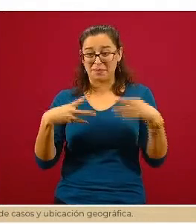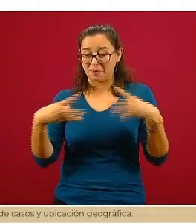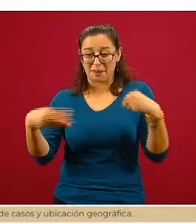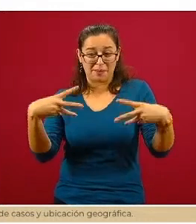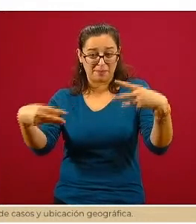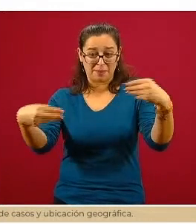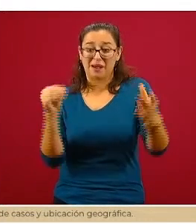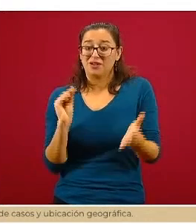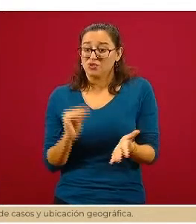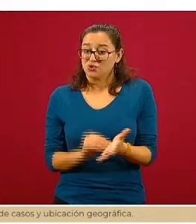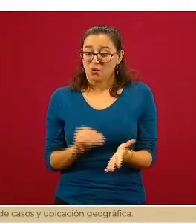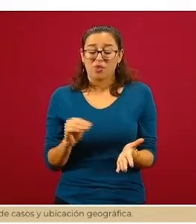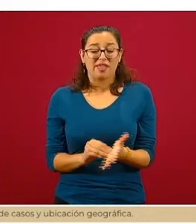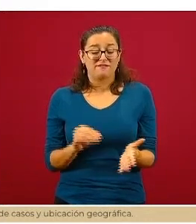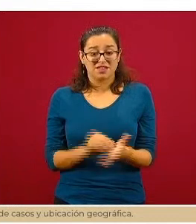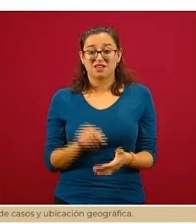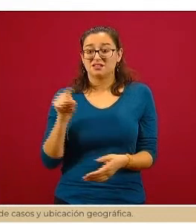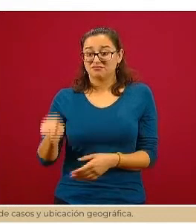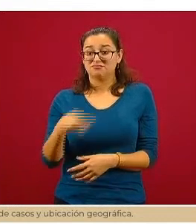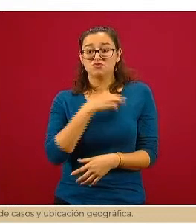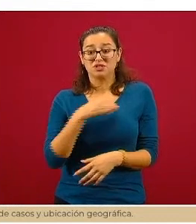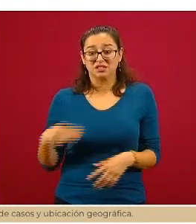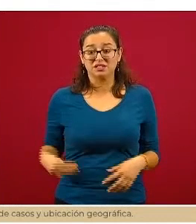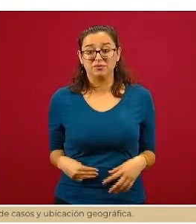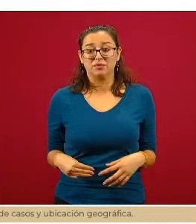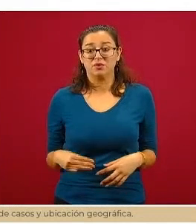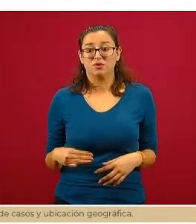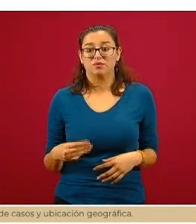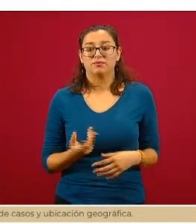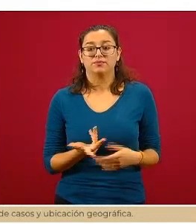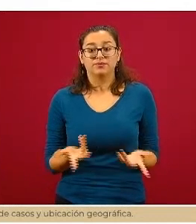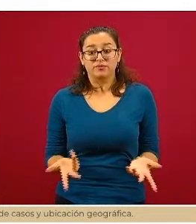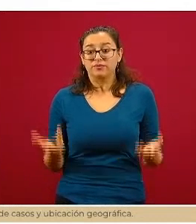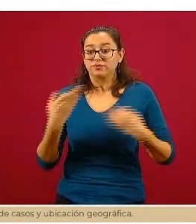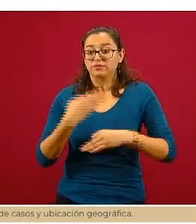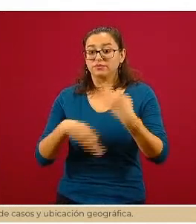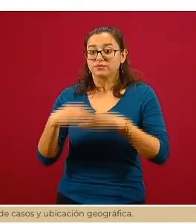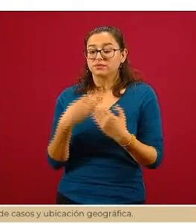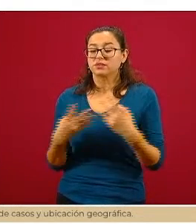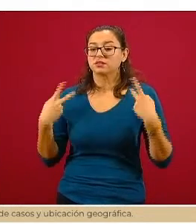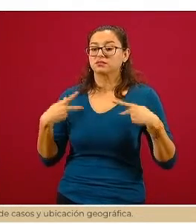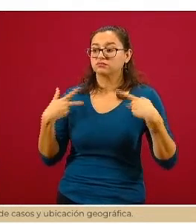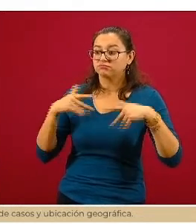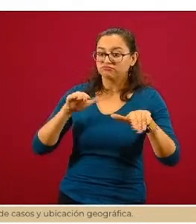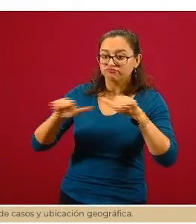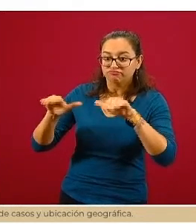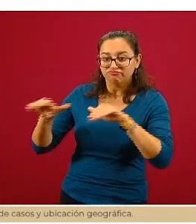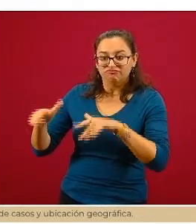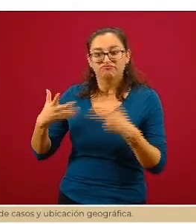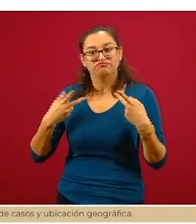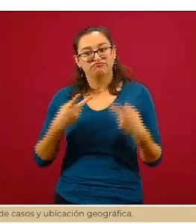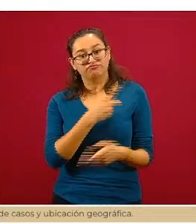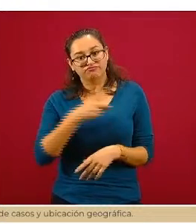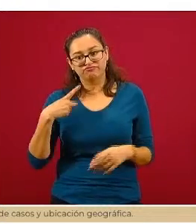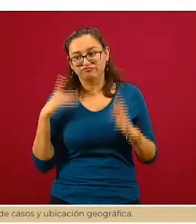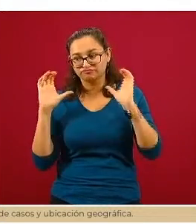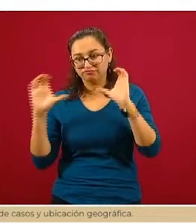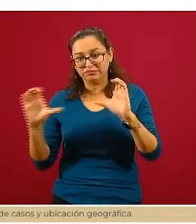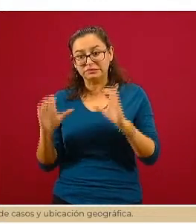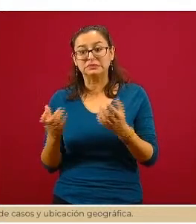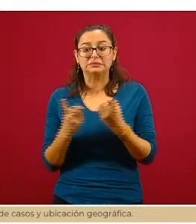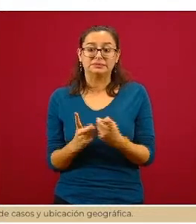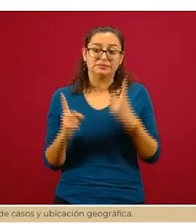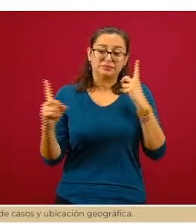todavía transmisión activa en el municipio de Valladolid. Un llamado a todas estas personas para atender las recomendaciones. Recordemos,